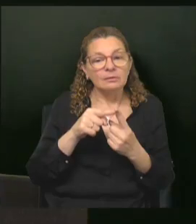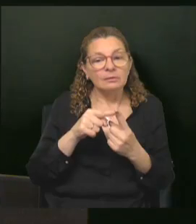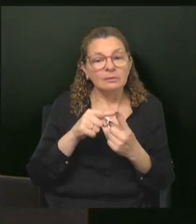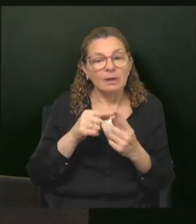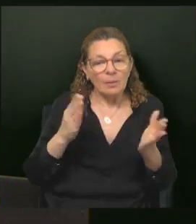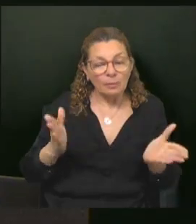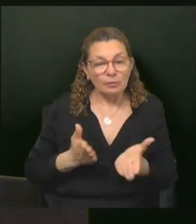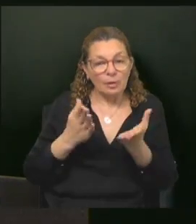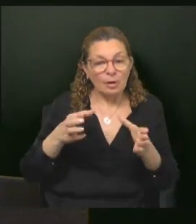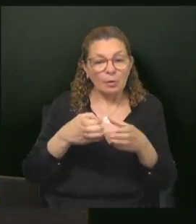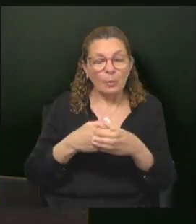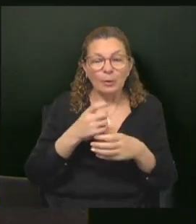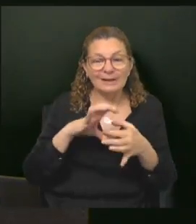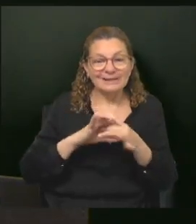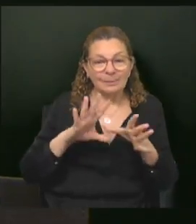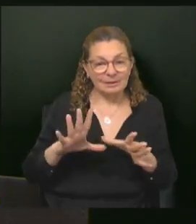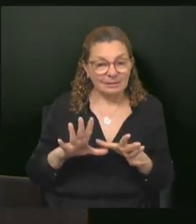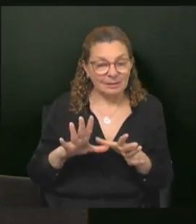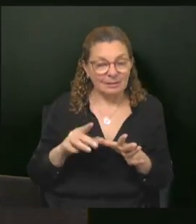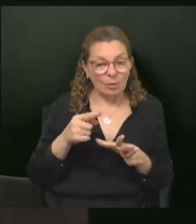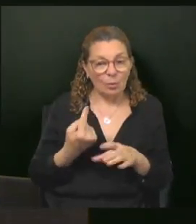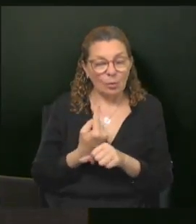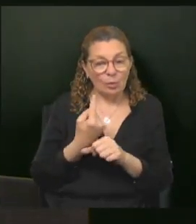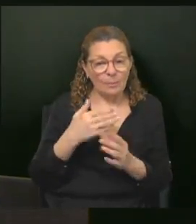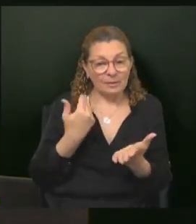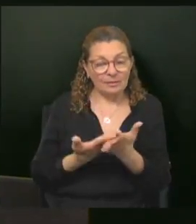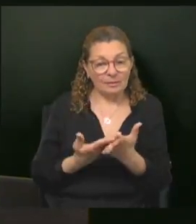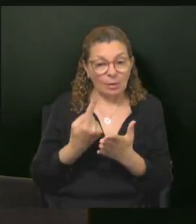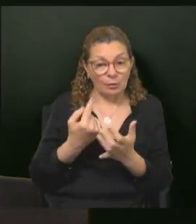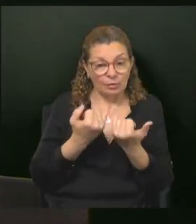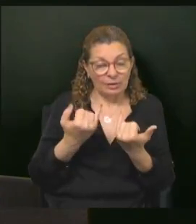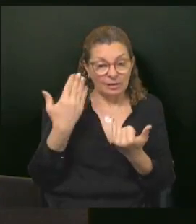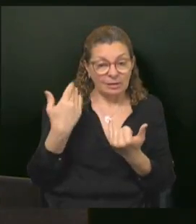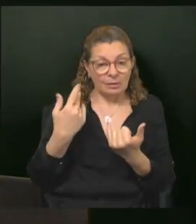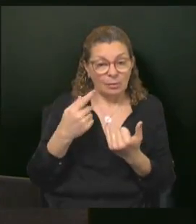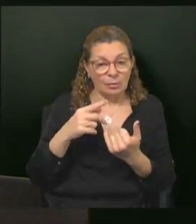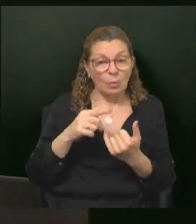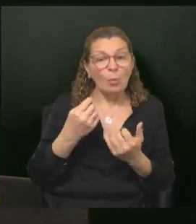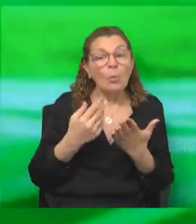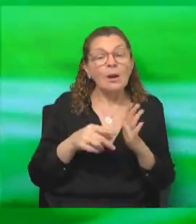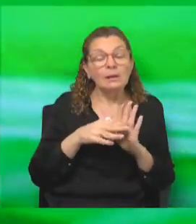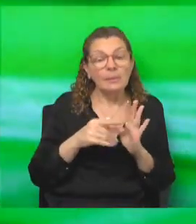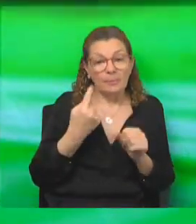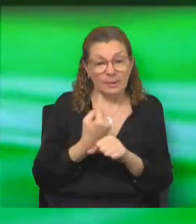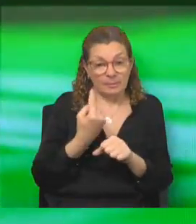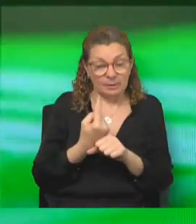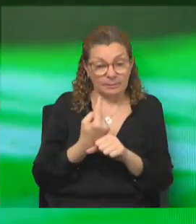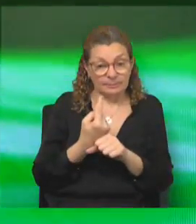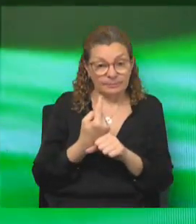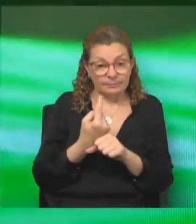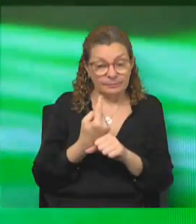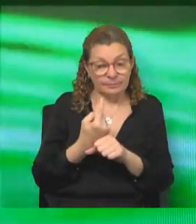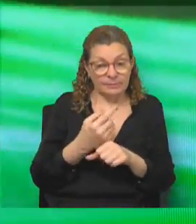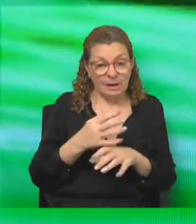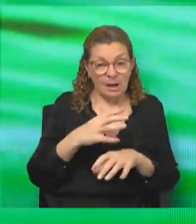impulsar el partido independiente uno lo presentaste hace unos unos días No pero Cuáles serían Mira primero la reducción de la pobreza